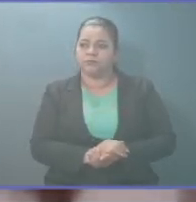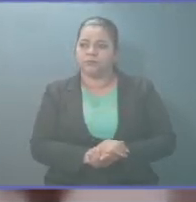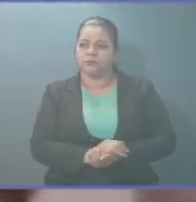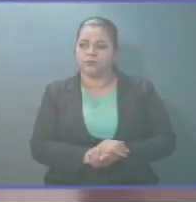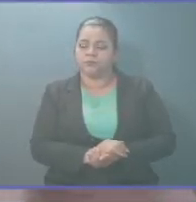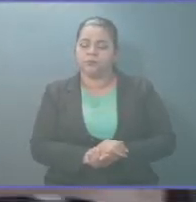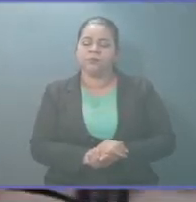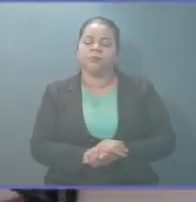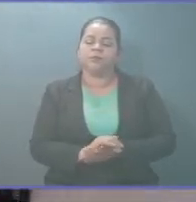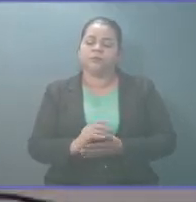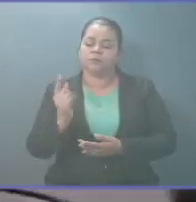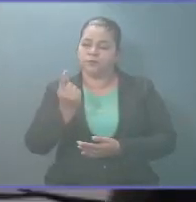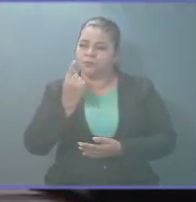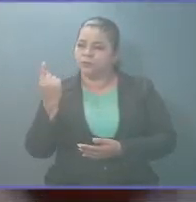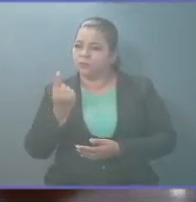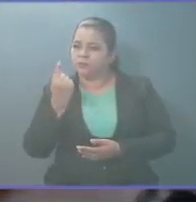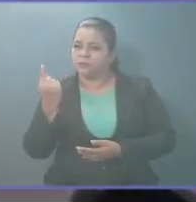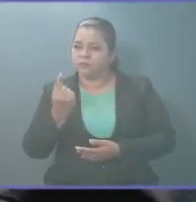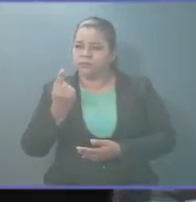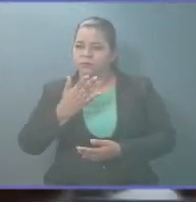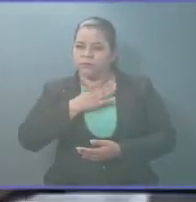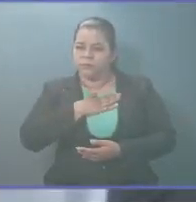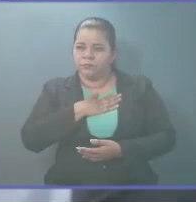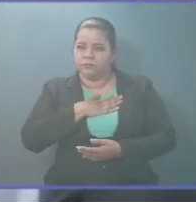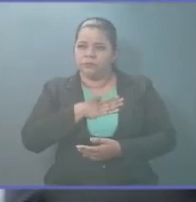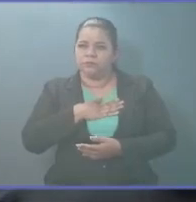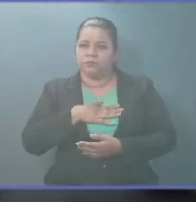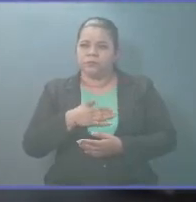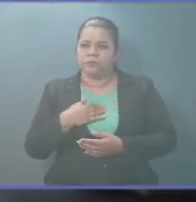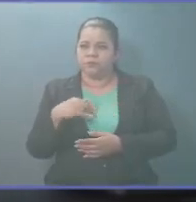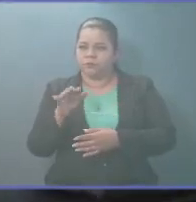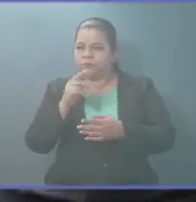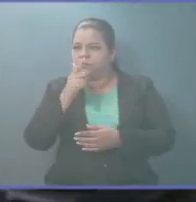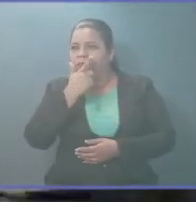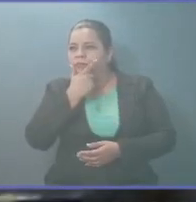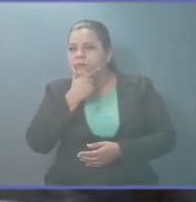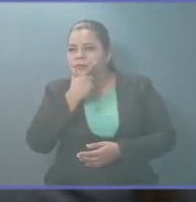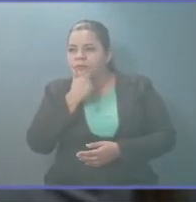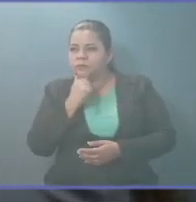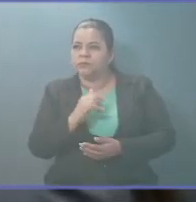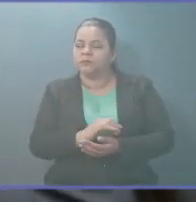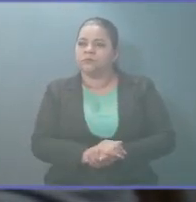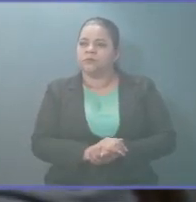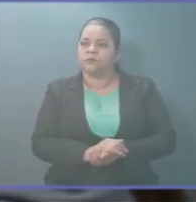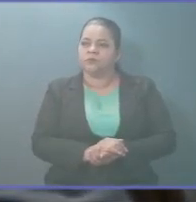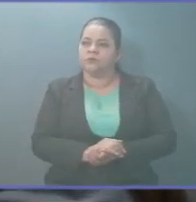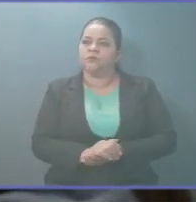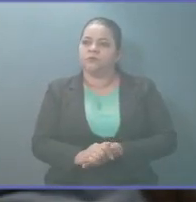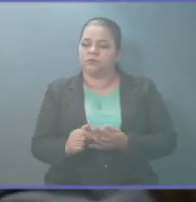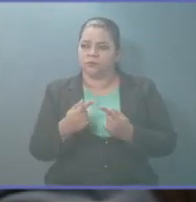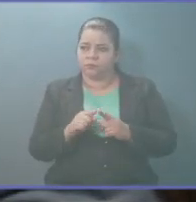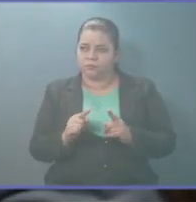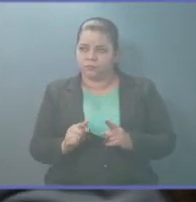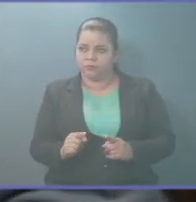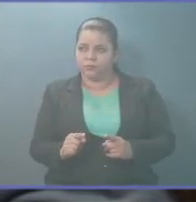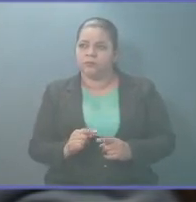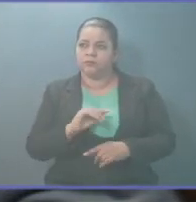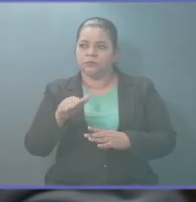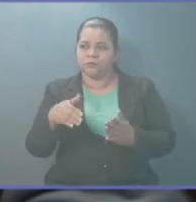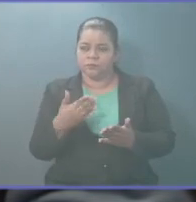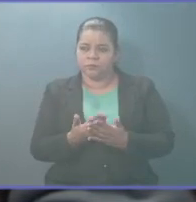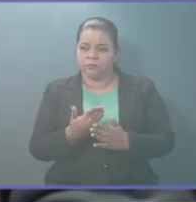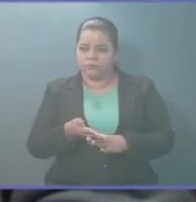Yo solo tengo una objeción. En el párrafo antes de los